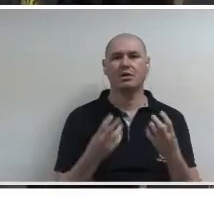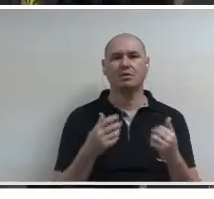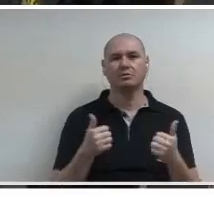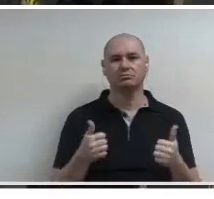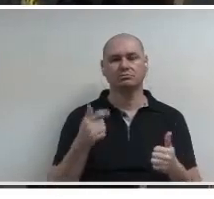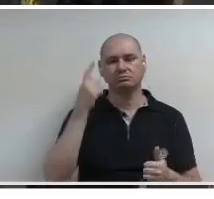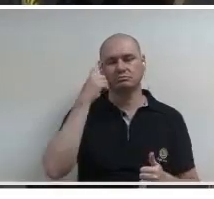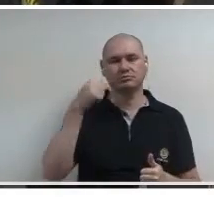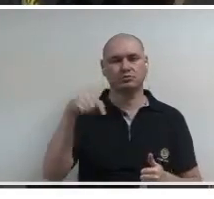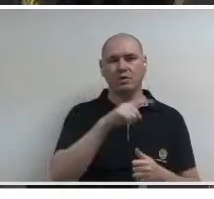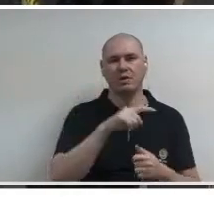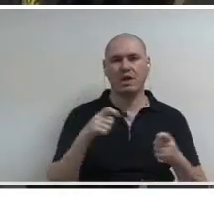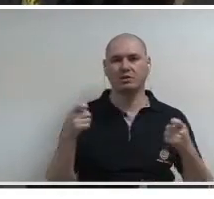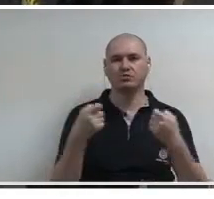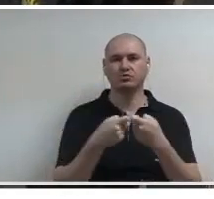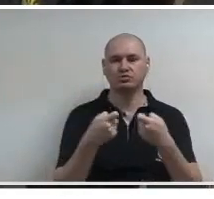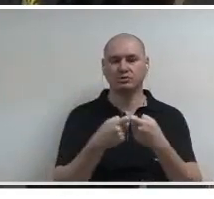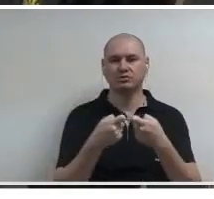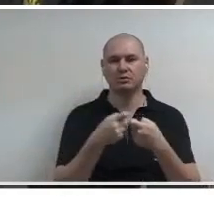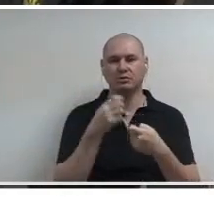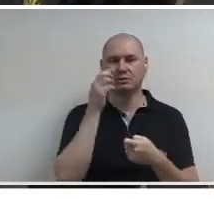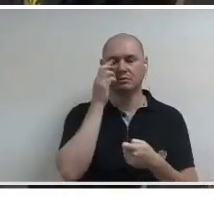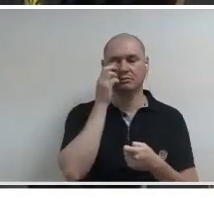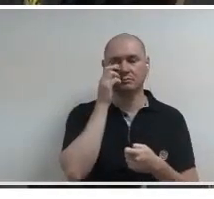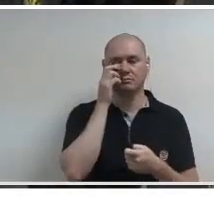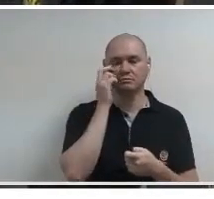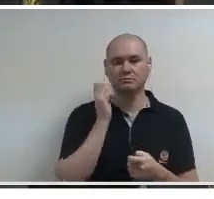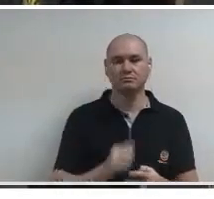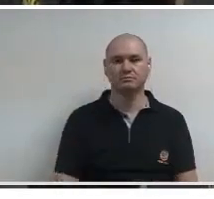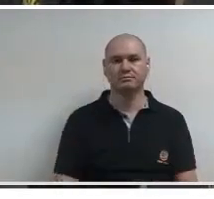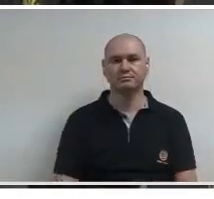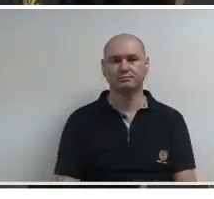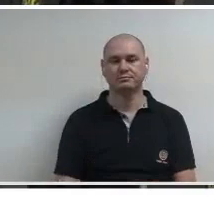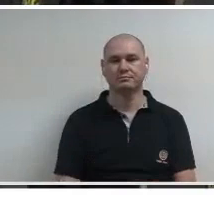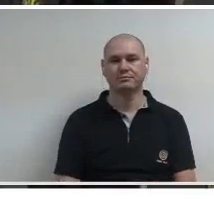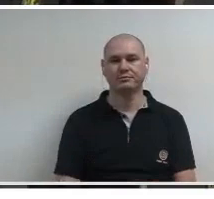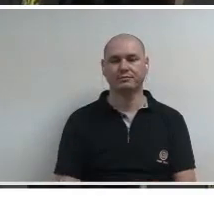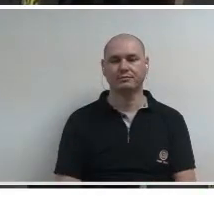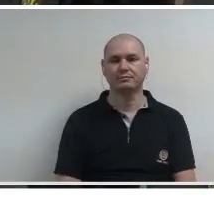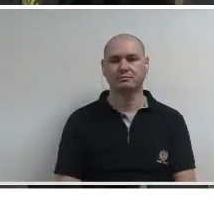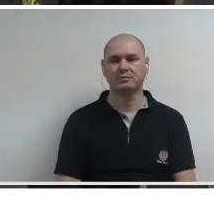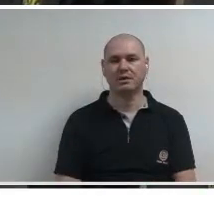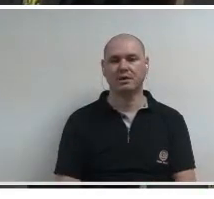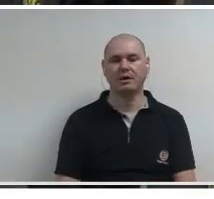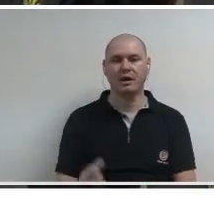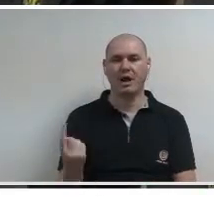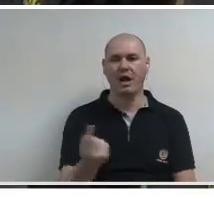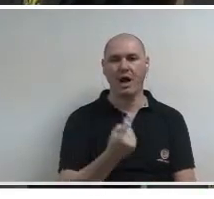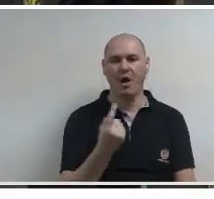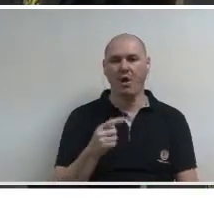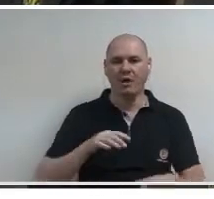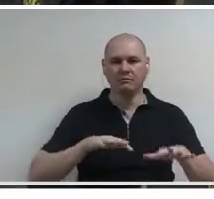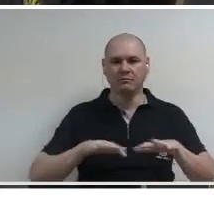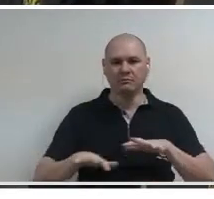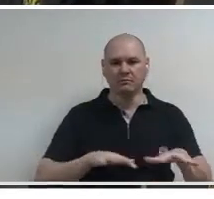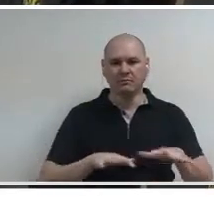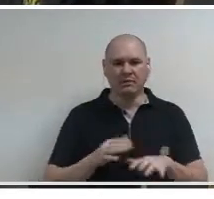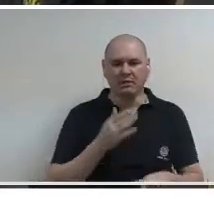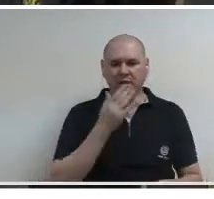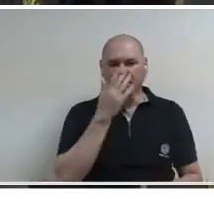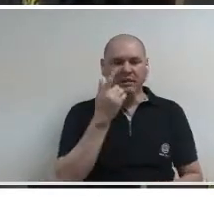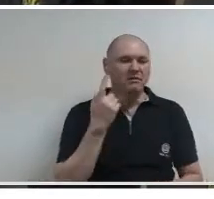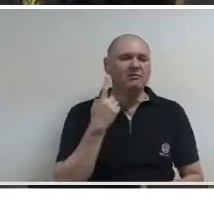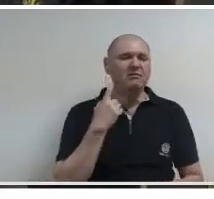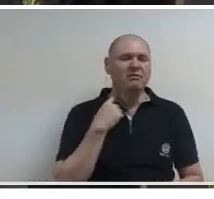pues mi de asociación de sus gestorías gremiales que cotabichate gremio legítimamente en